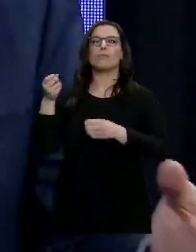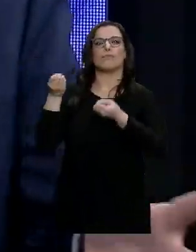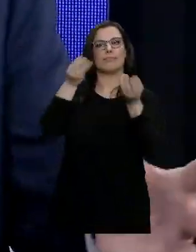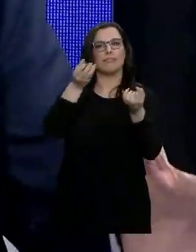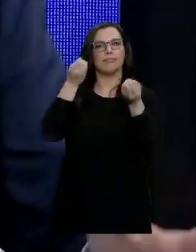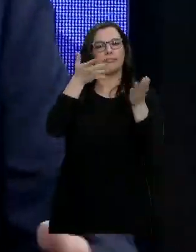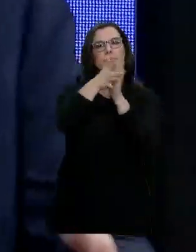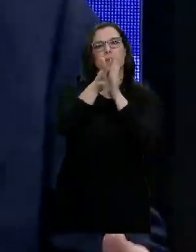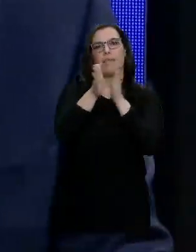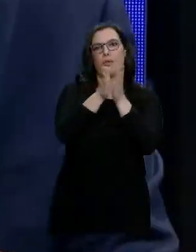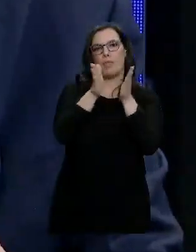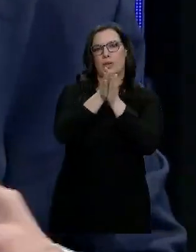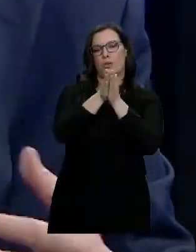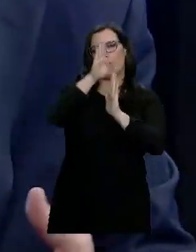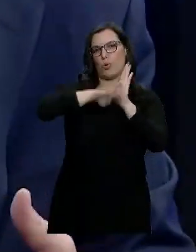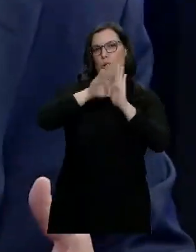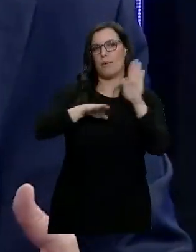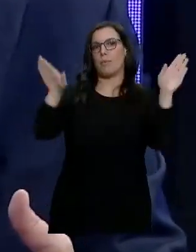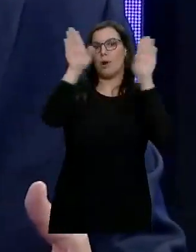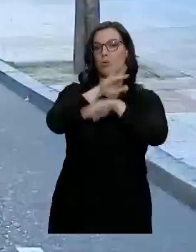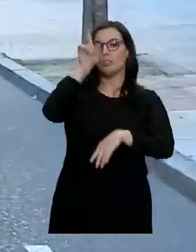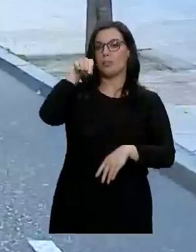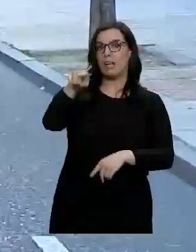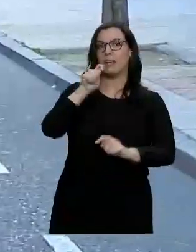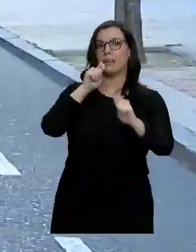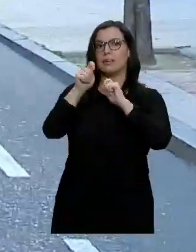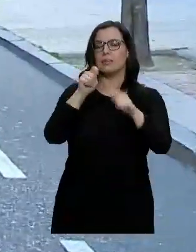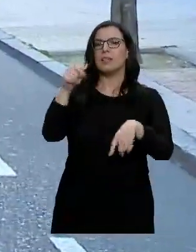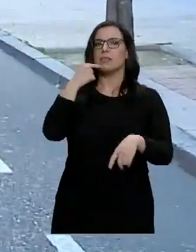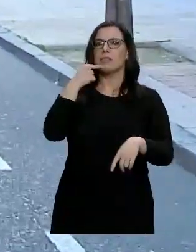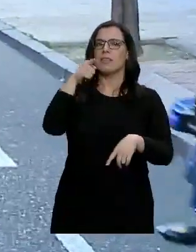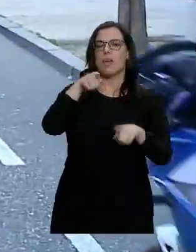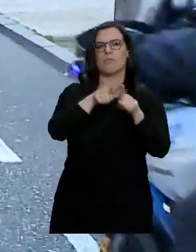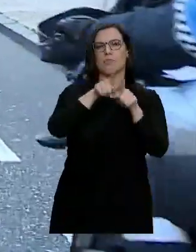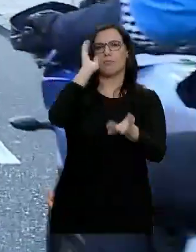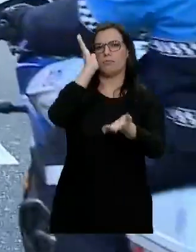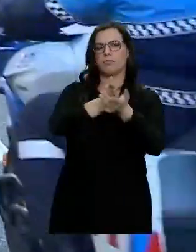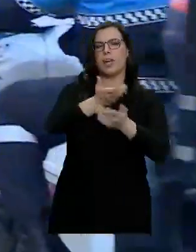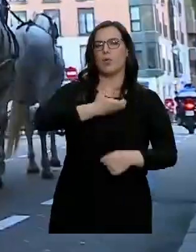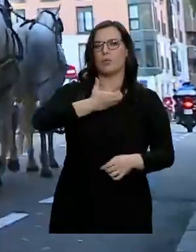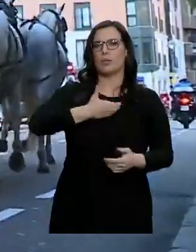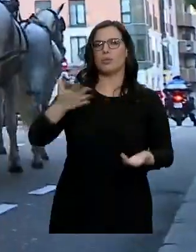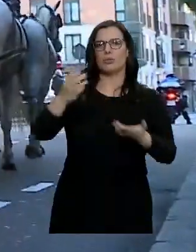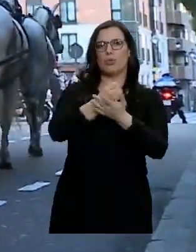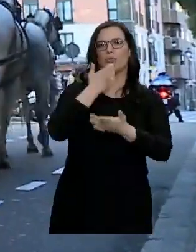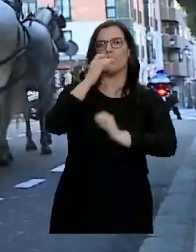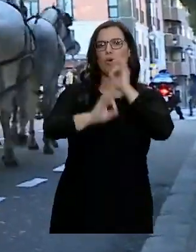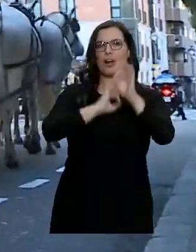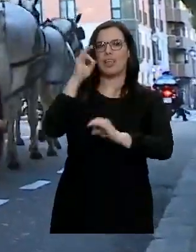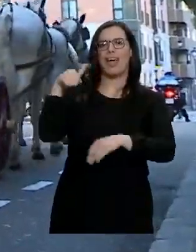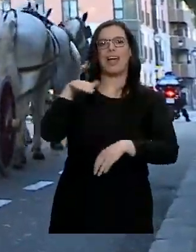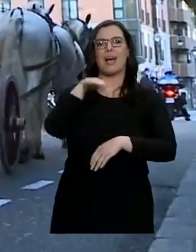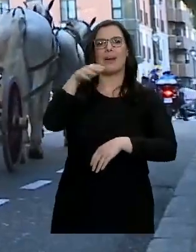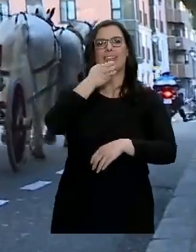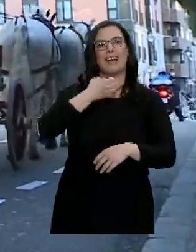compañero José Luis Martín, y en esa entrevista también confirmó que se abrirá expediente a todos los ayuntamientos que celebraron cabalgatas de Reyes,